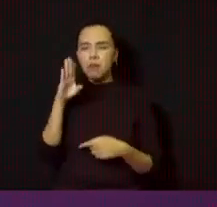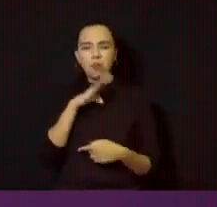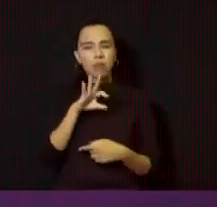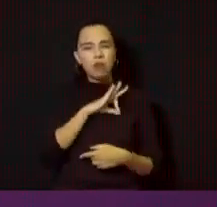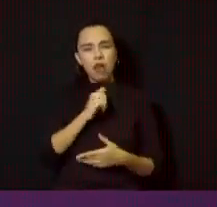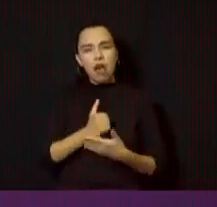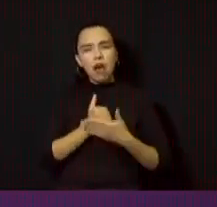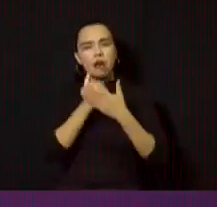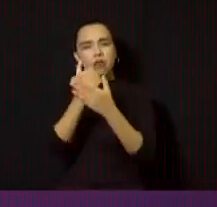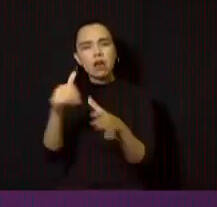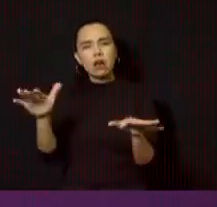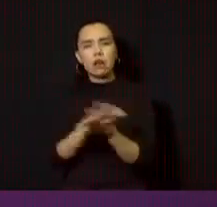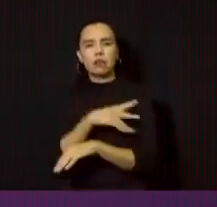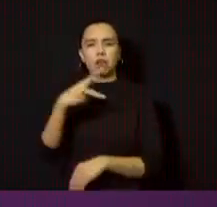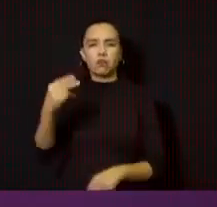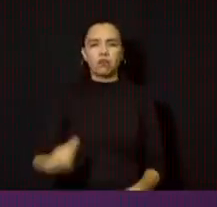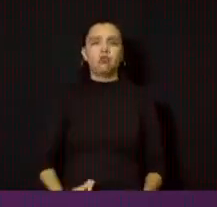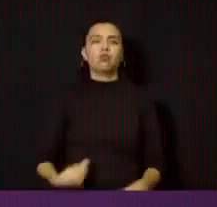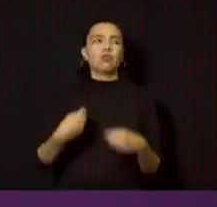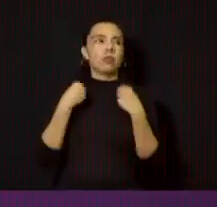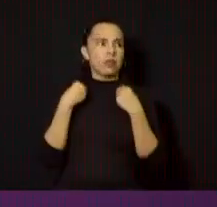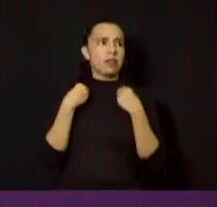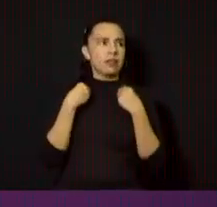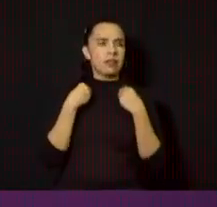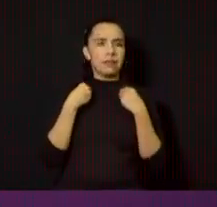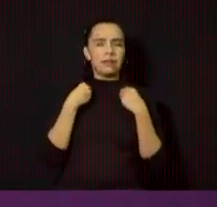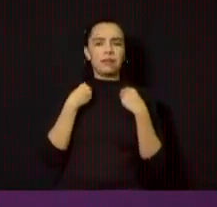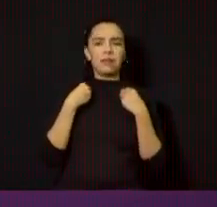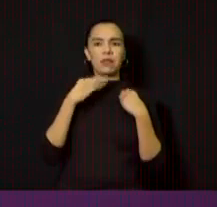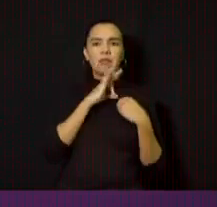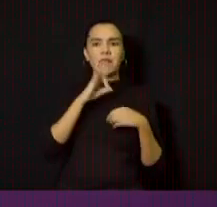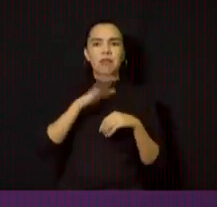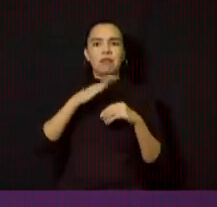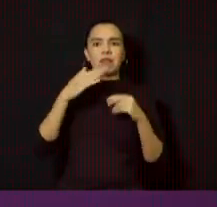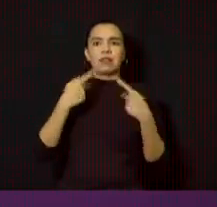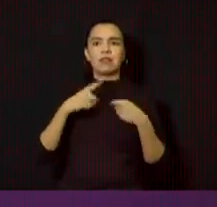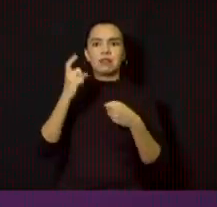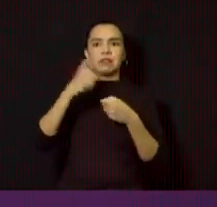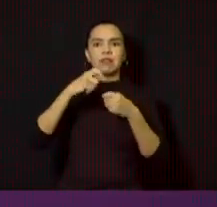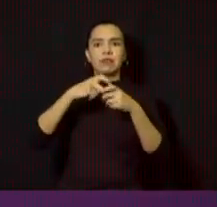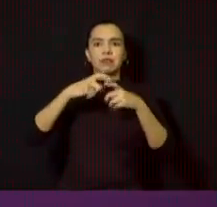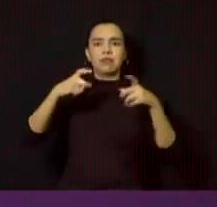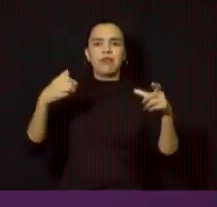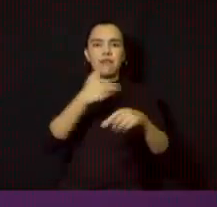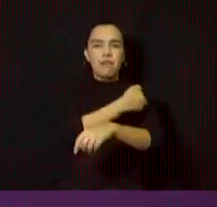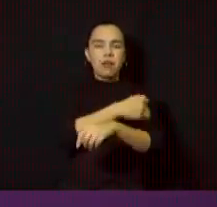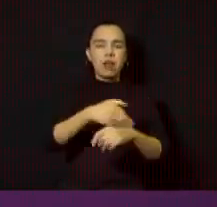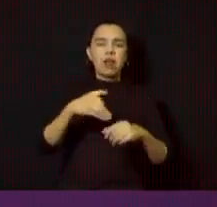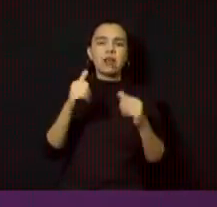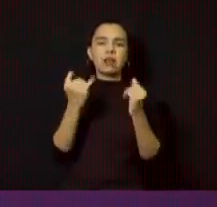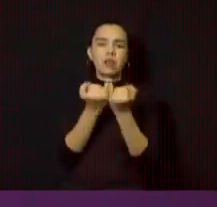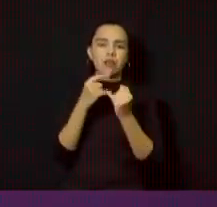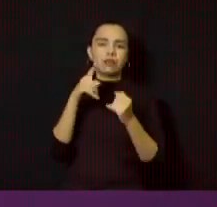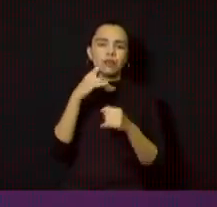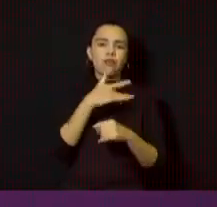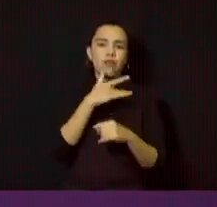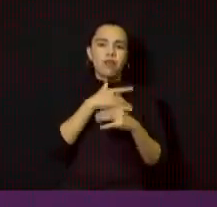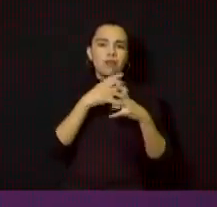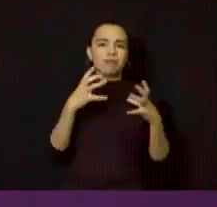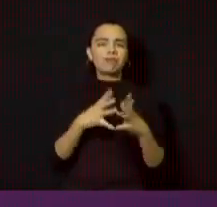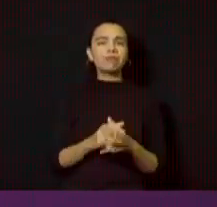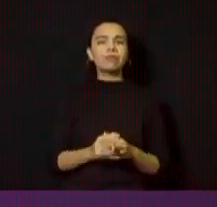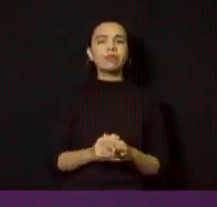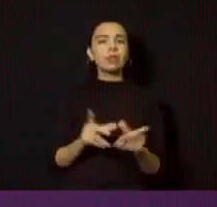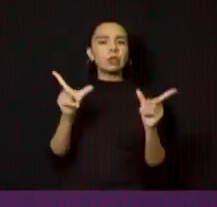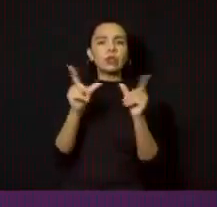vida y que podemos sumar a la gente, a más gente a esta familia con ese corazón que tú tienes. Yo nomás para